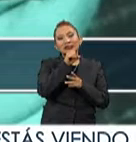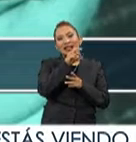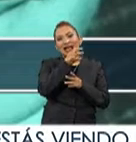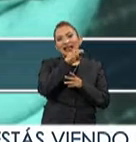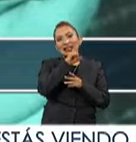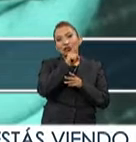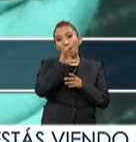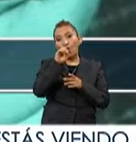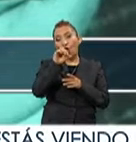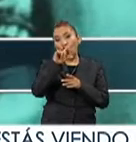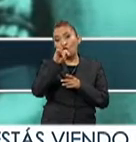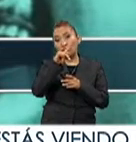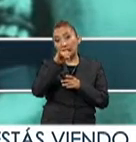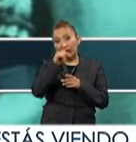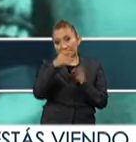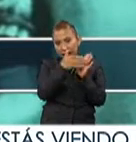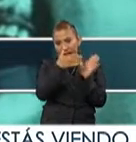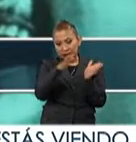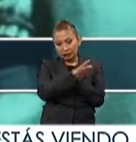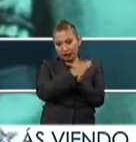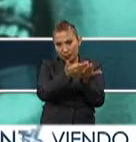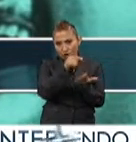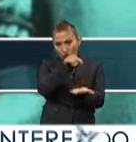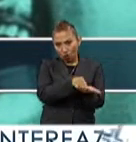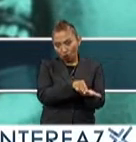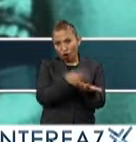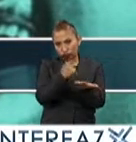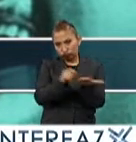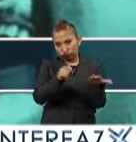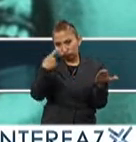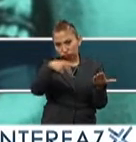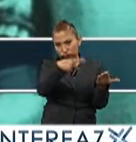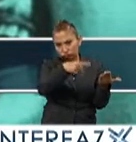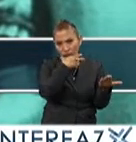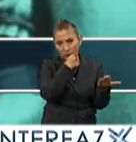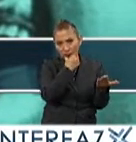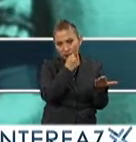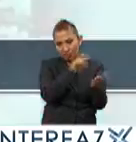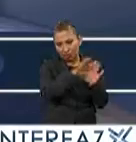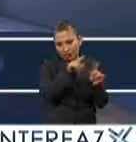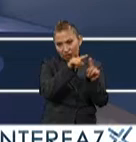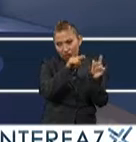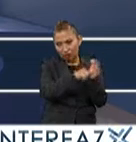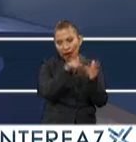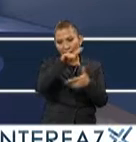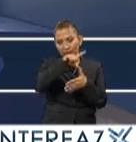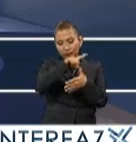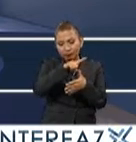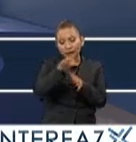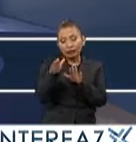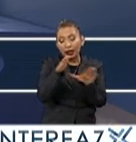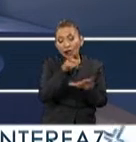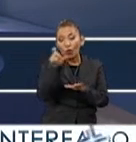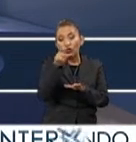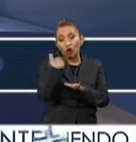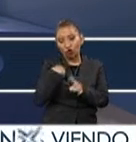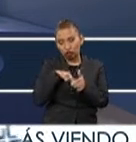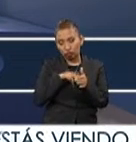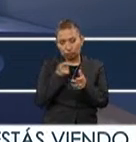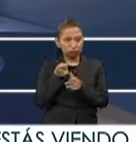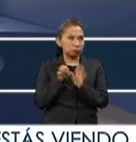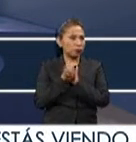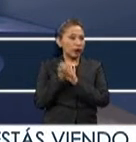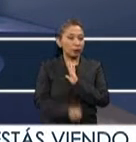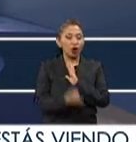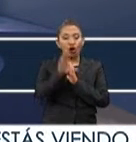libro estupendo, magnífico, de la tradición cultural y literaria en varias partes de América Latina, y cuando uno entra por